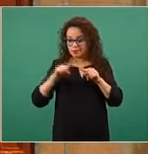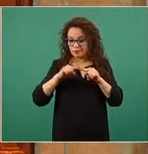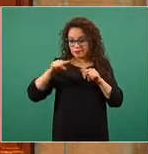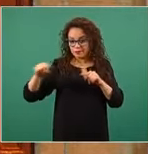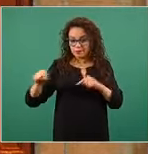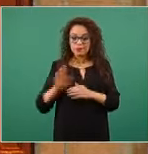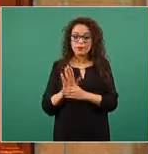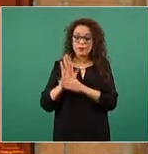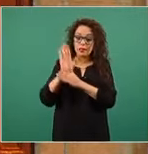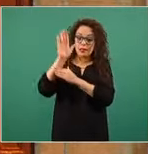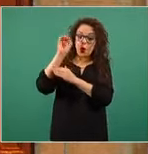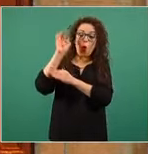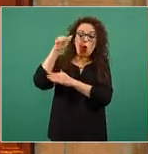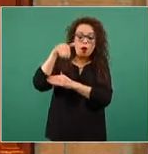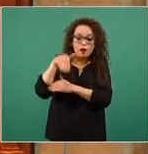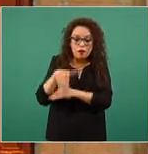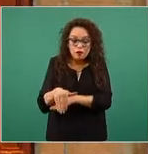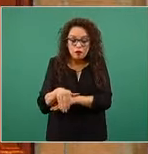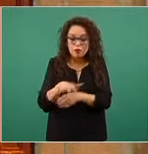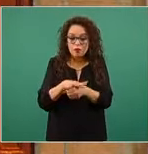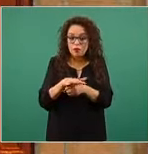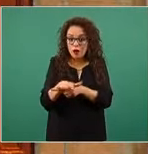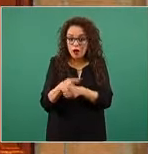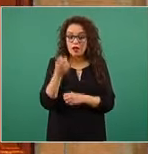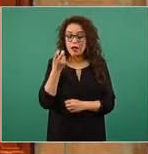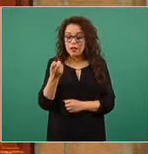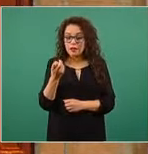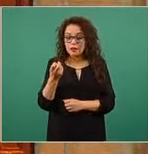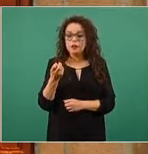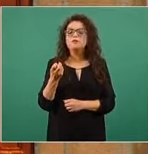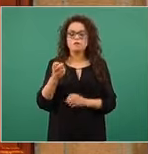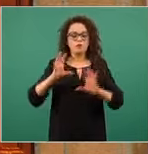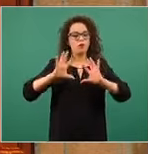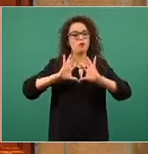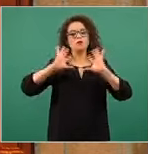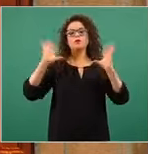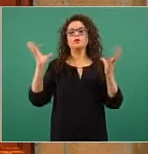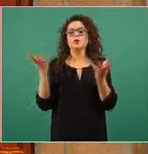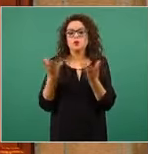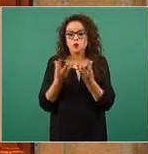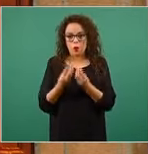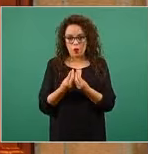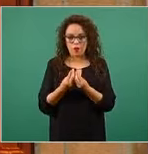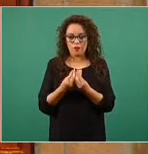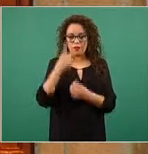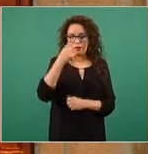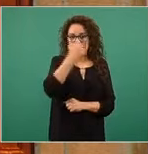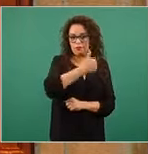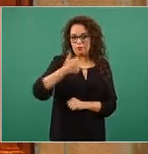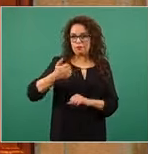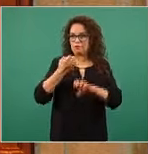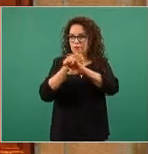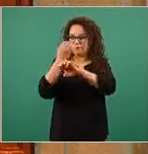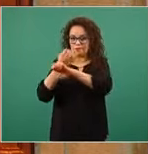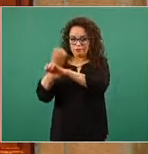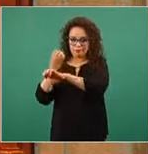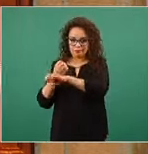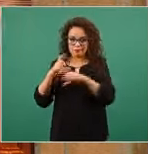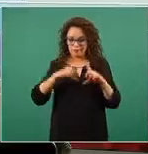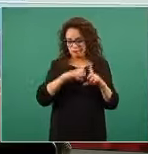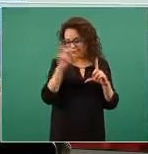sube o baje es prácticamente la sumatoria y la media de lo que está ocurriendo en cada una de las 32 entidades